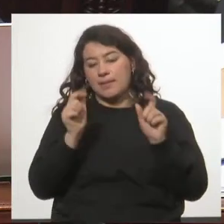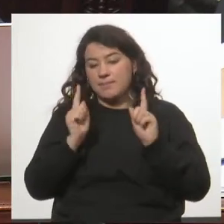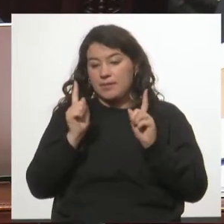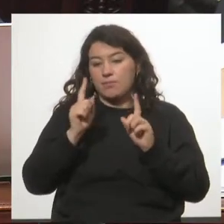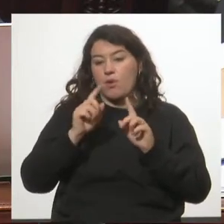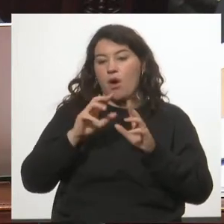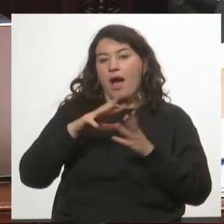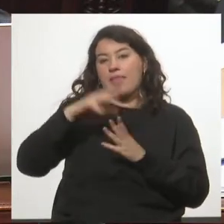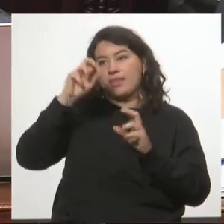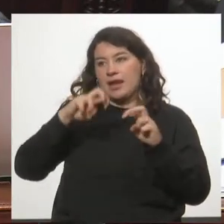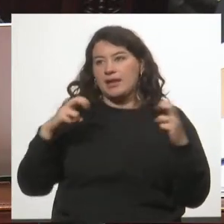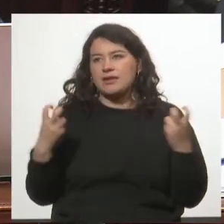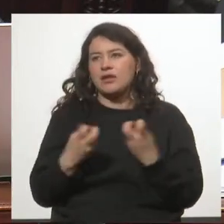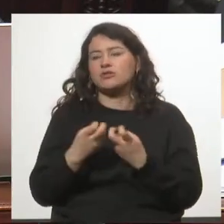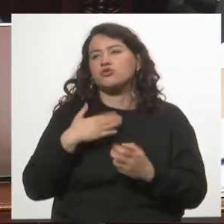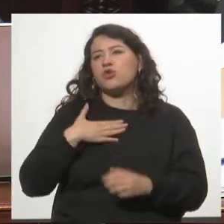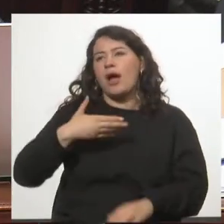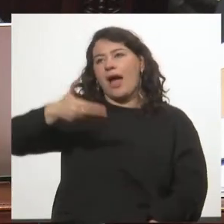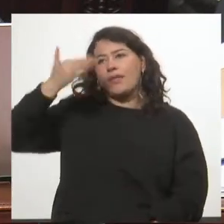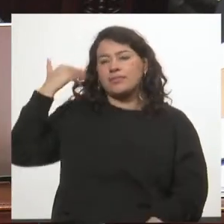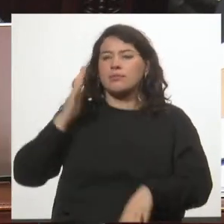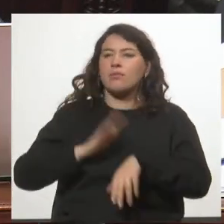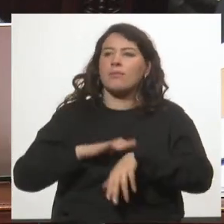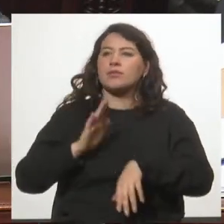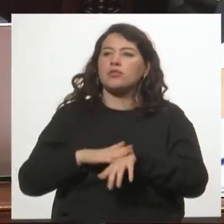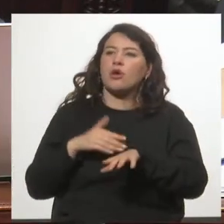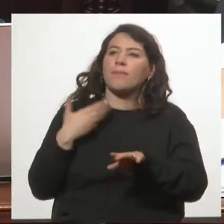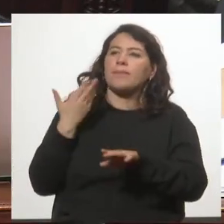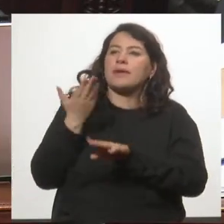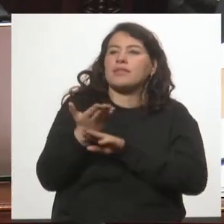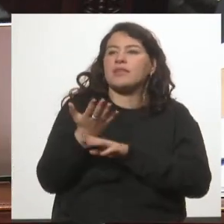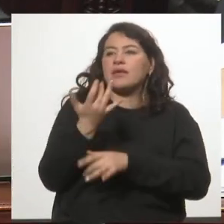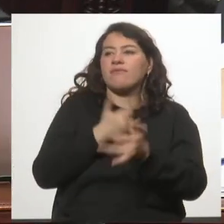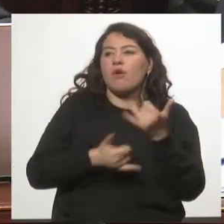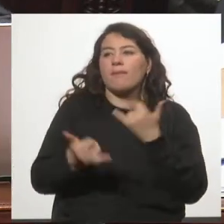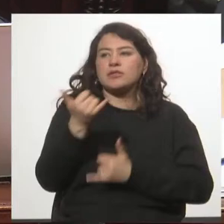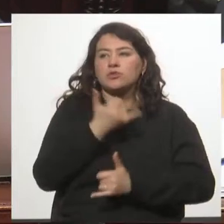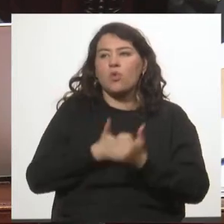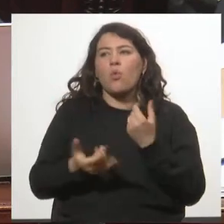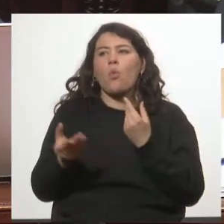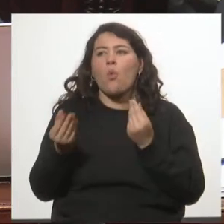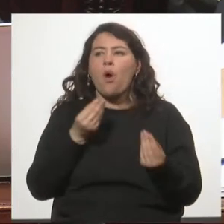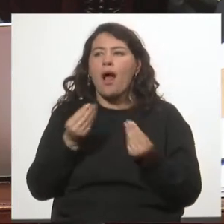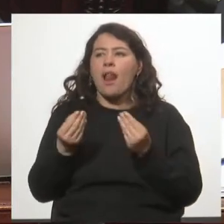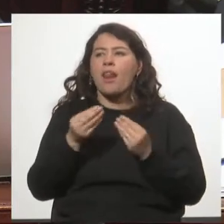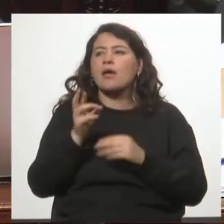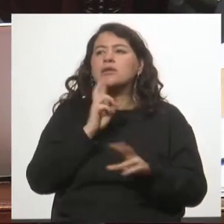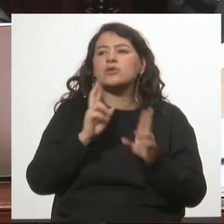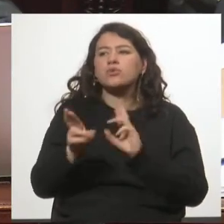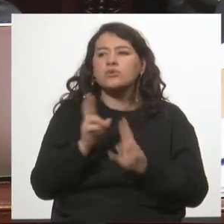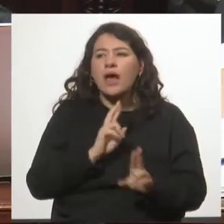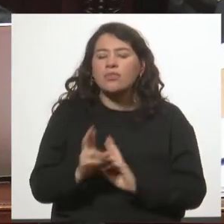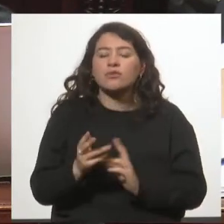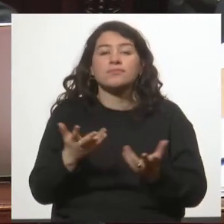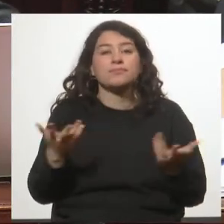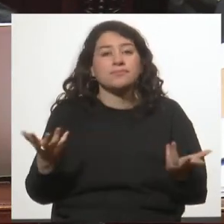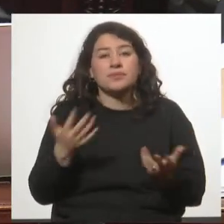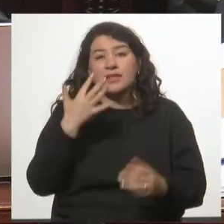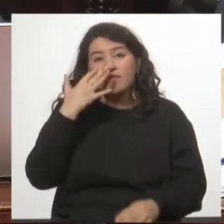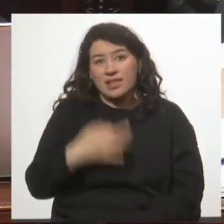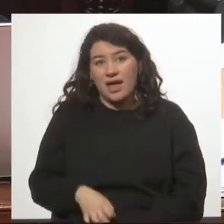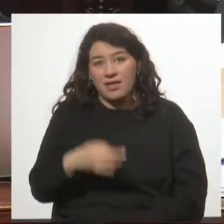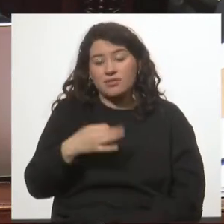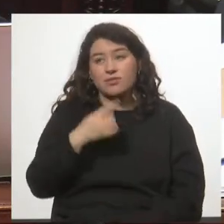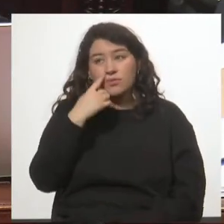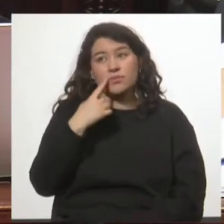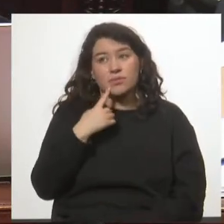ante la arena yo en su momento solicite la información de cuál había sido el resultado de eso y realmente las